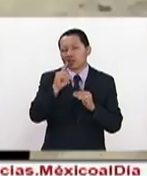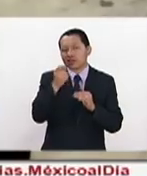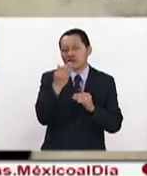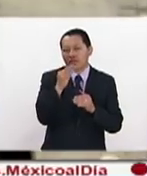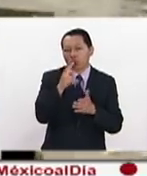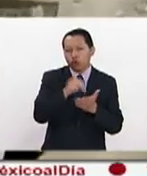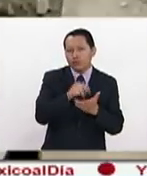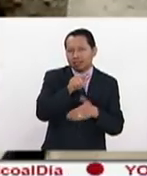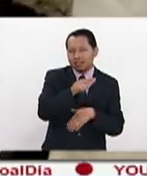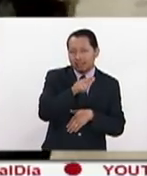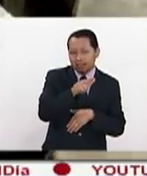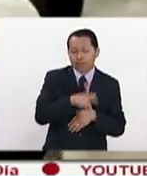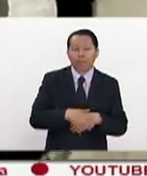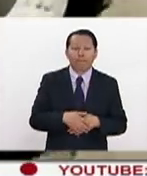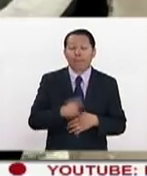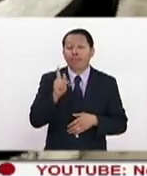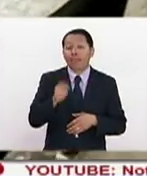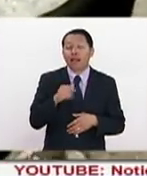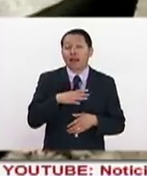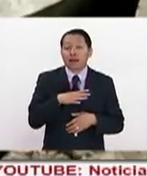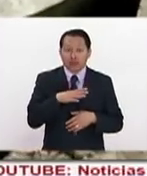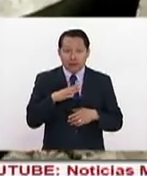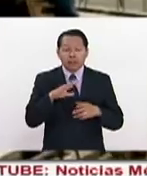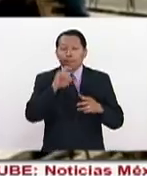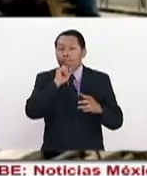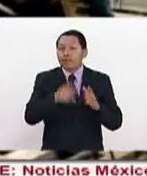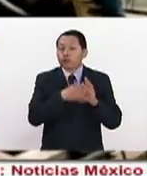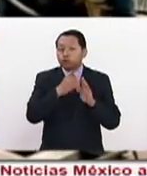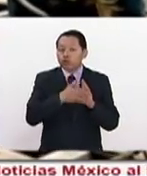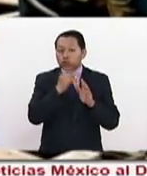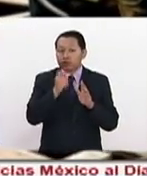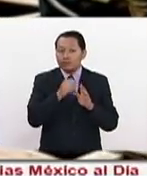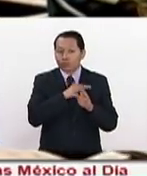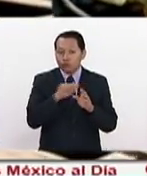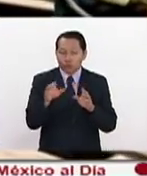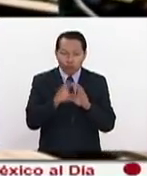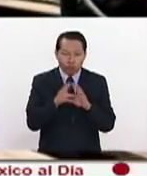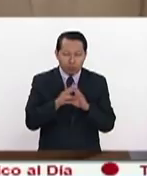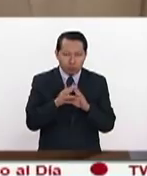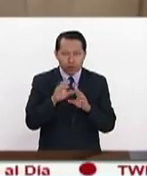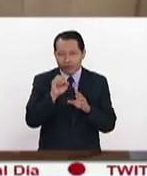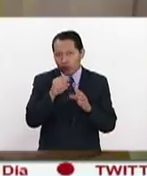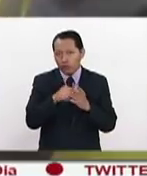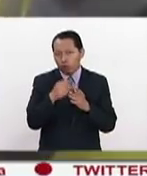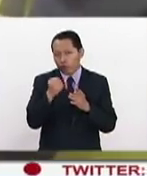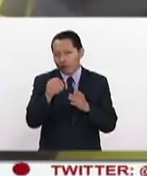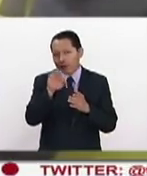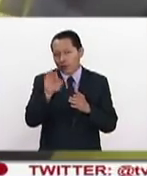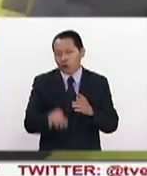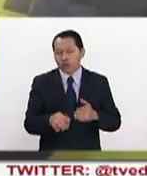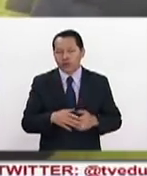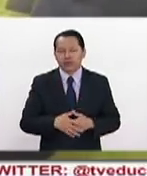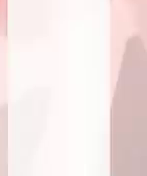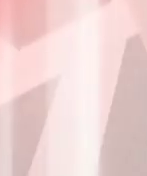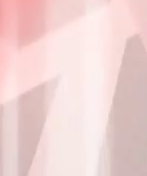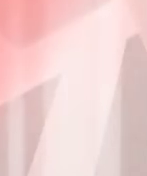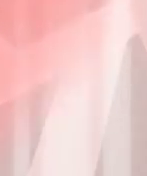de 2017. En lo que respecta al sector de construcción se registró un incremento de 0.9%.